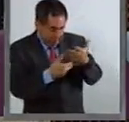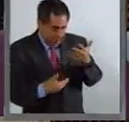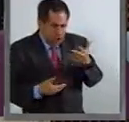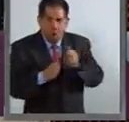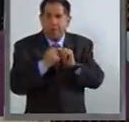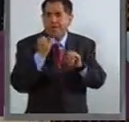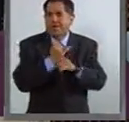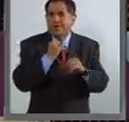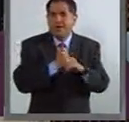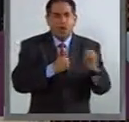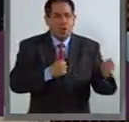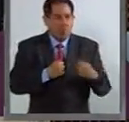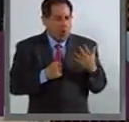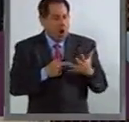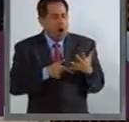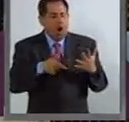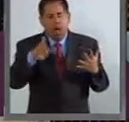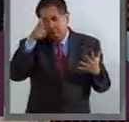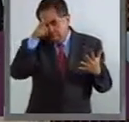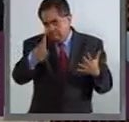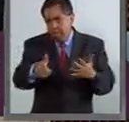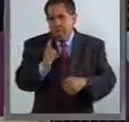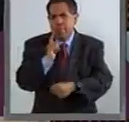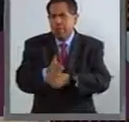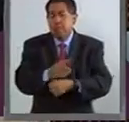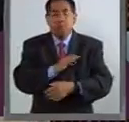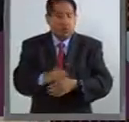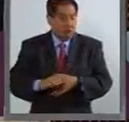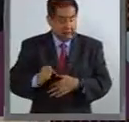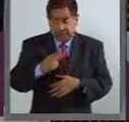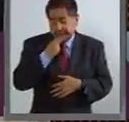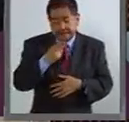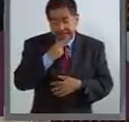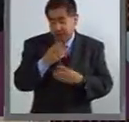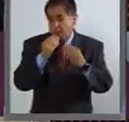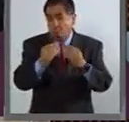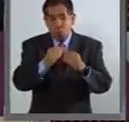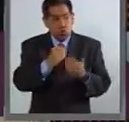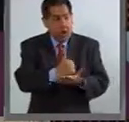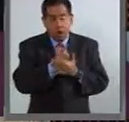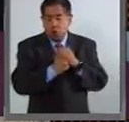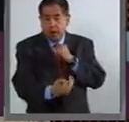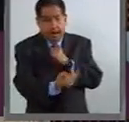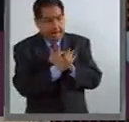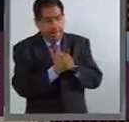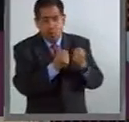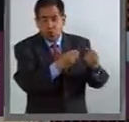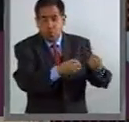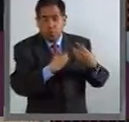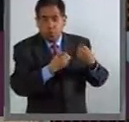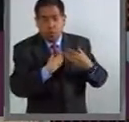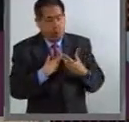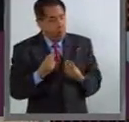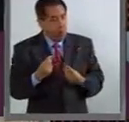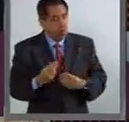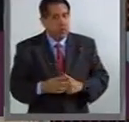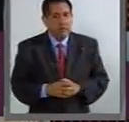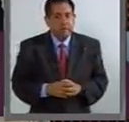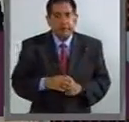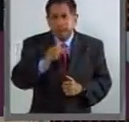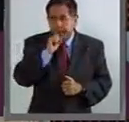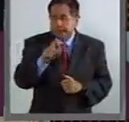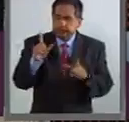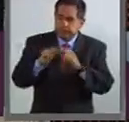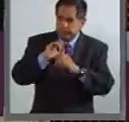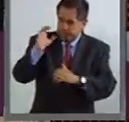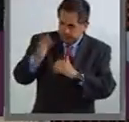redes sociales, a través de internet. Sí nos han servido como una herramienta fundamental. Y para